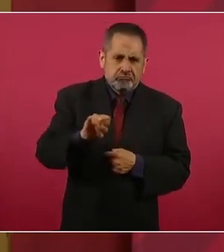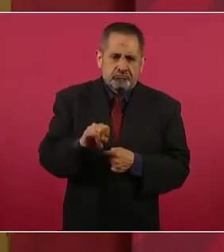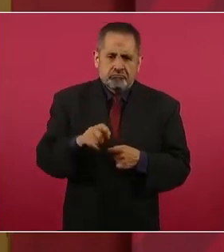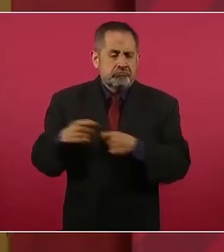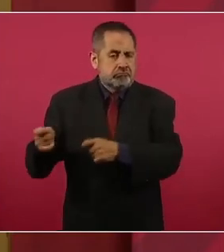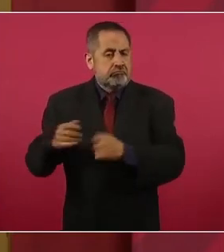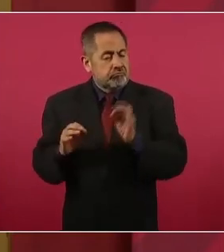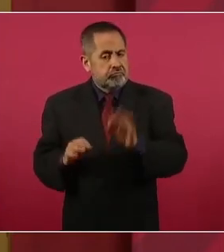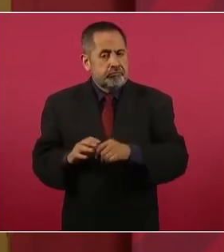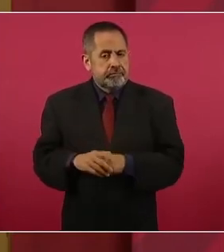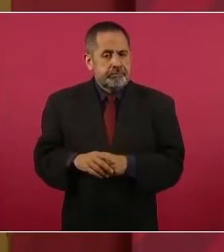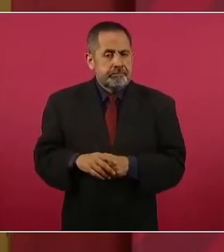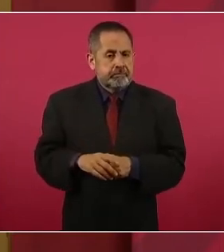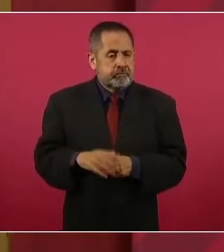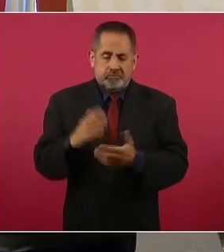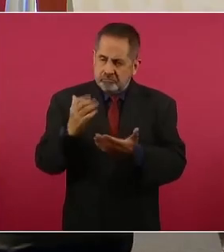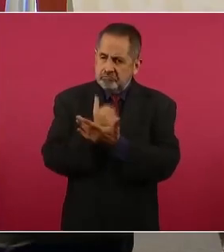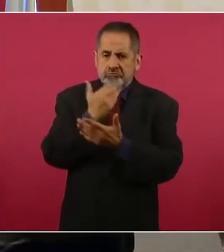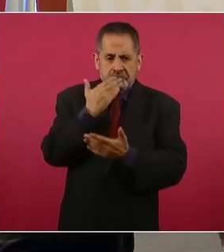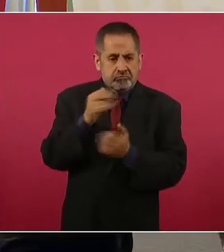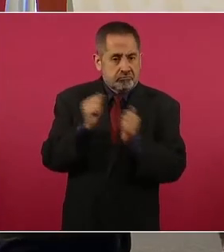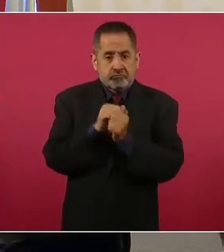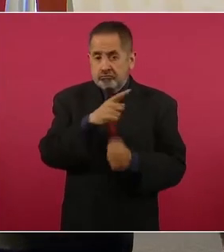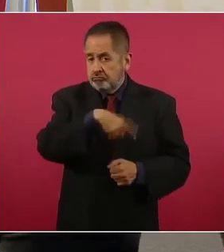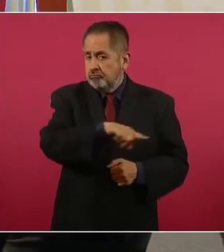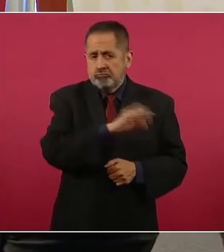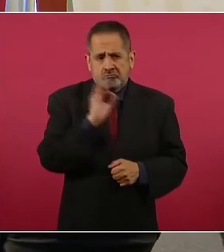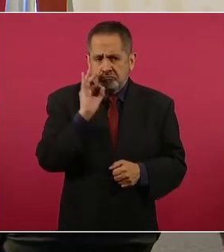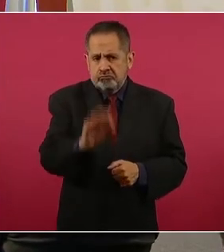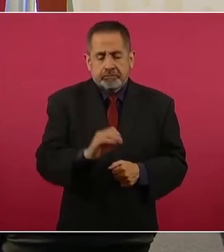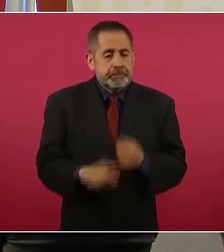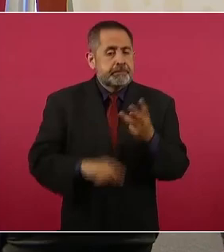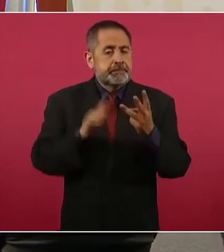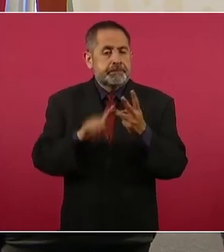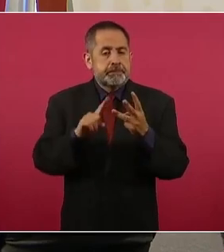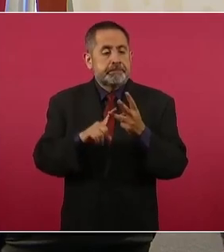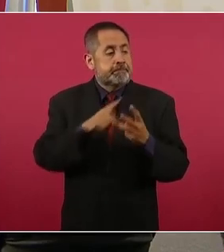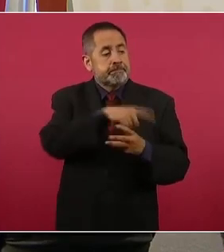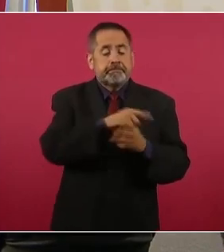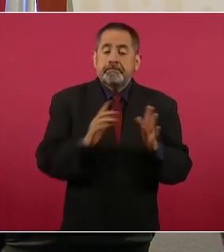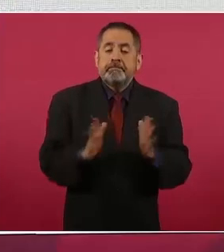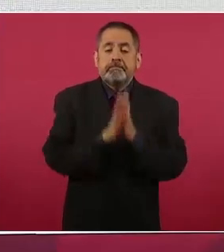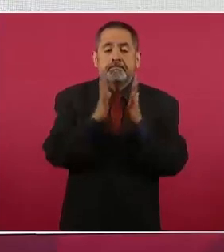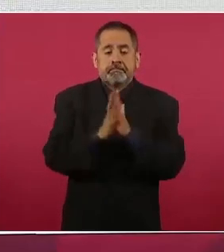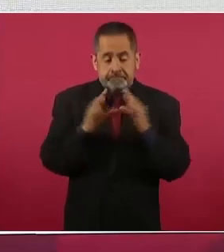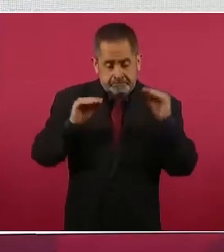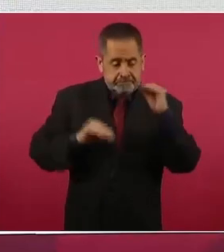Tercera cosa que se logró con ellos, que participaran